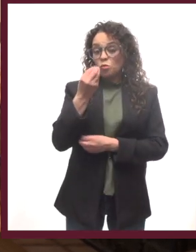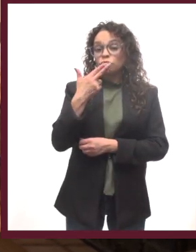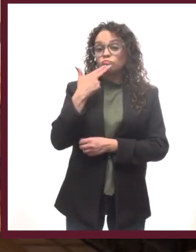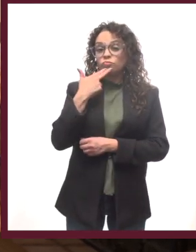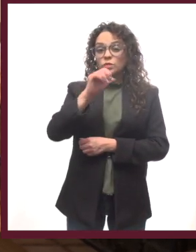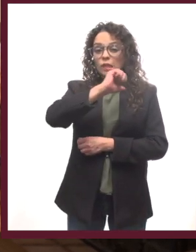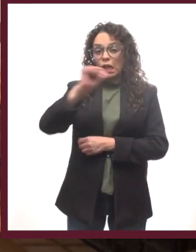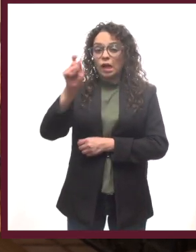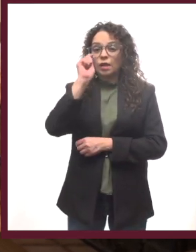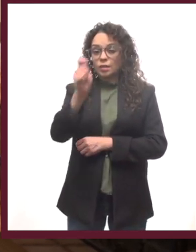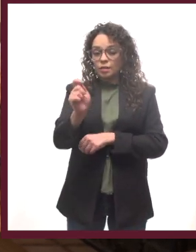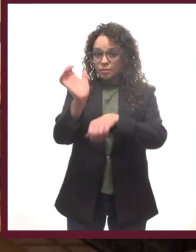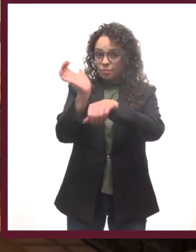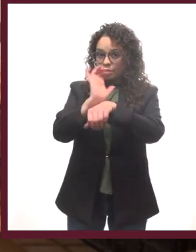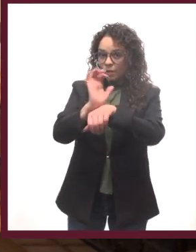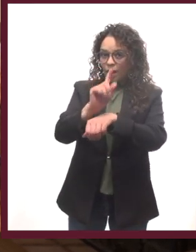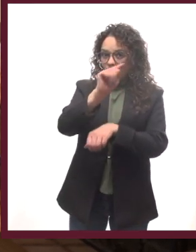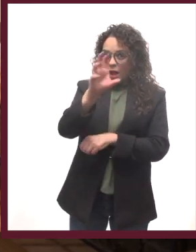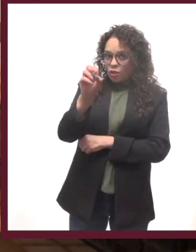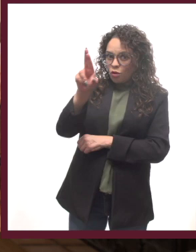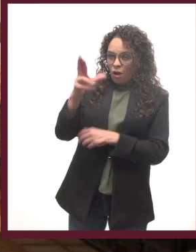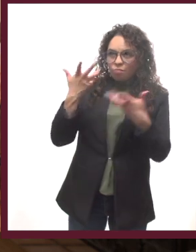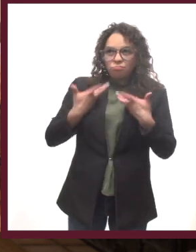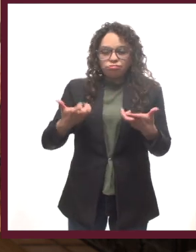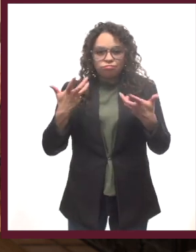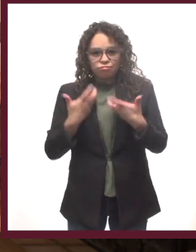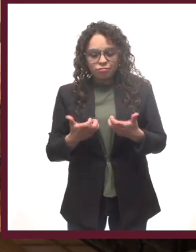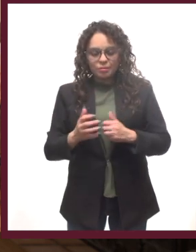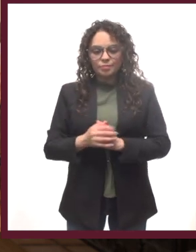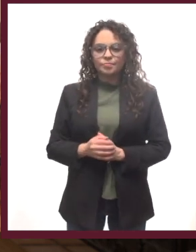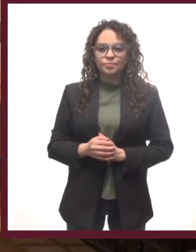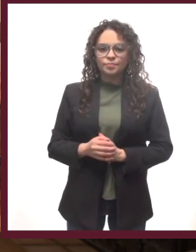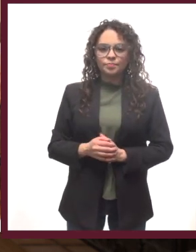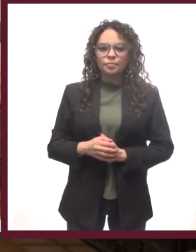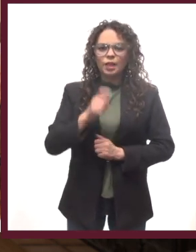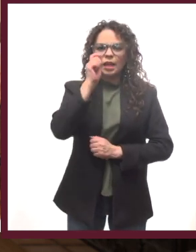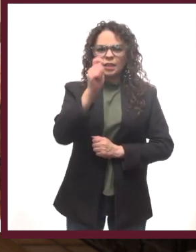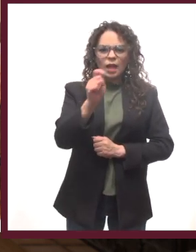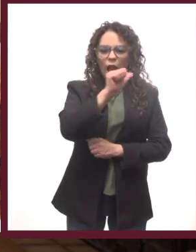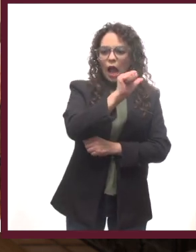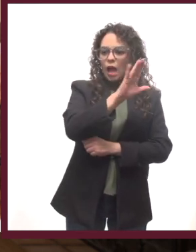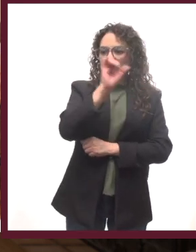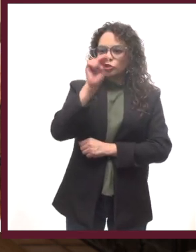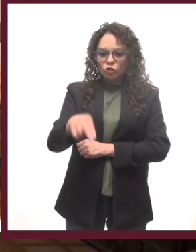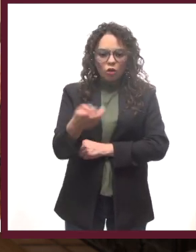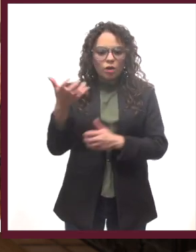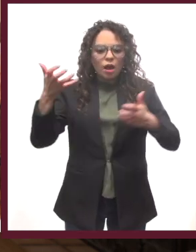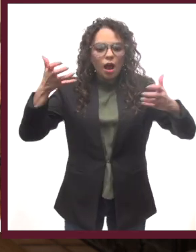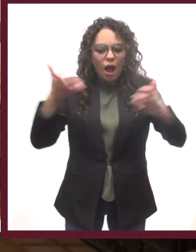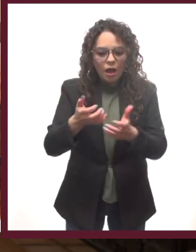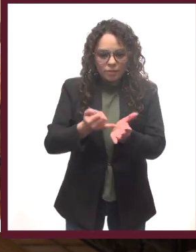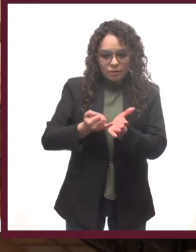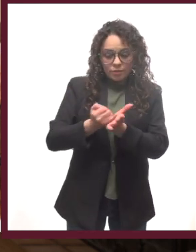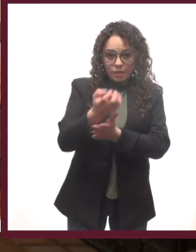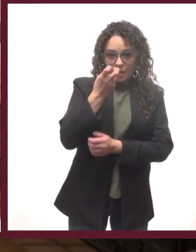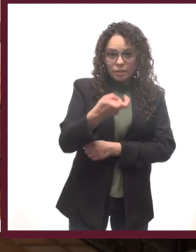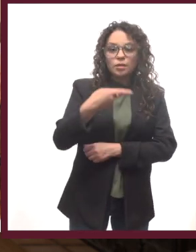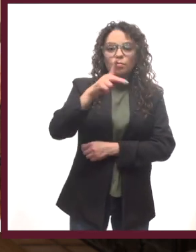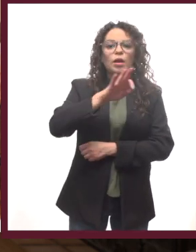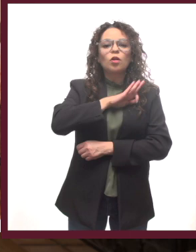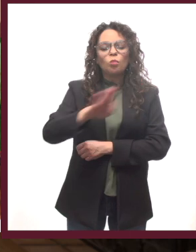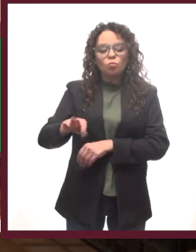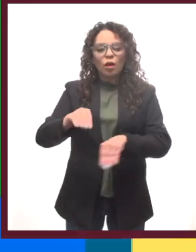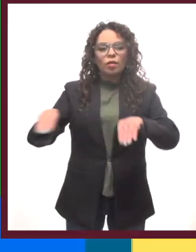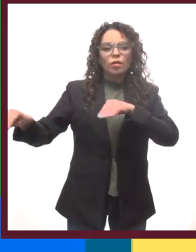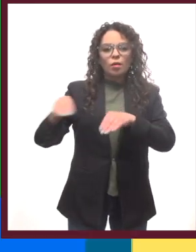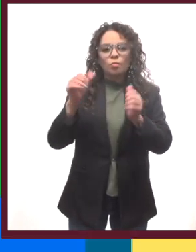Un recurso muy utilizado en películas de terror. El encuadre delimita la acción, pero también se puede